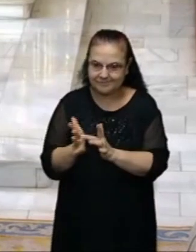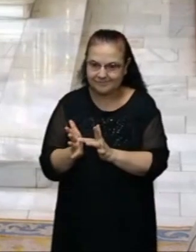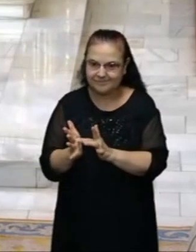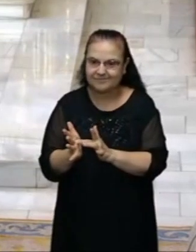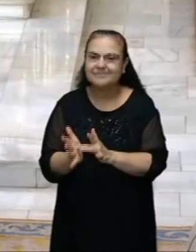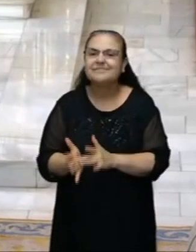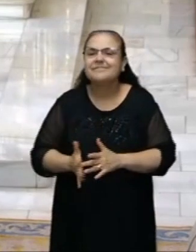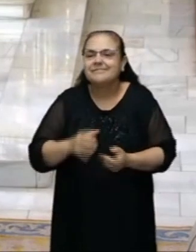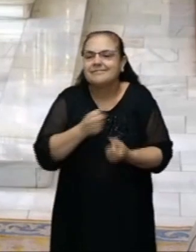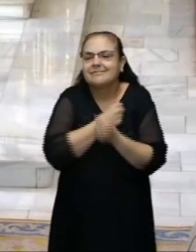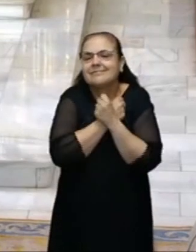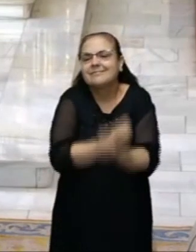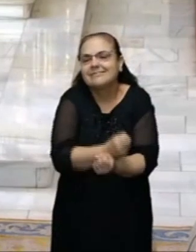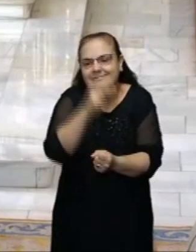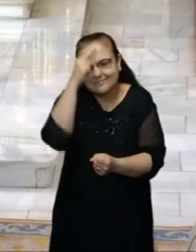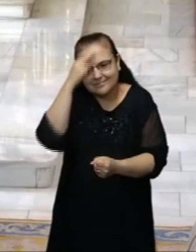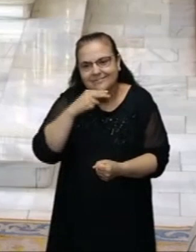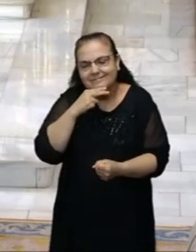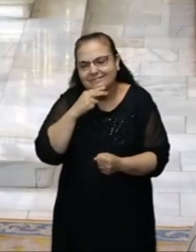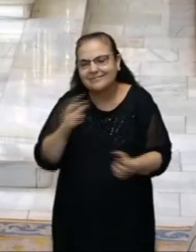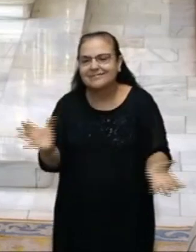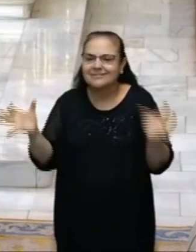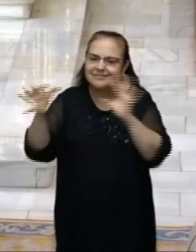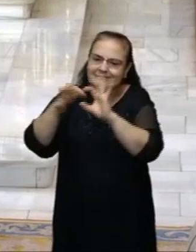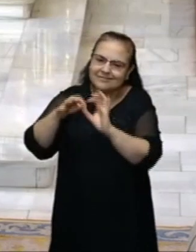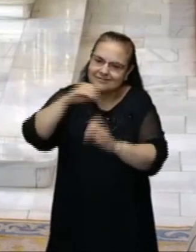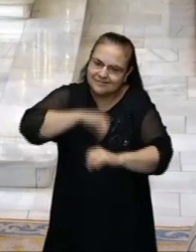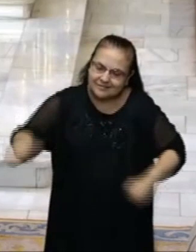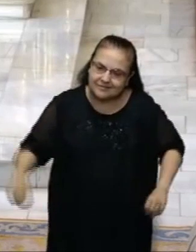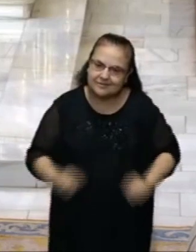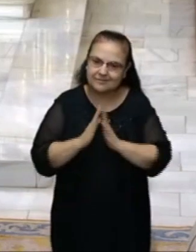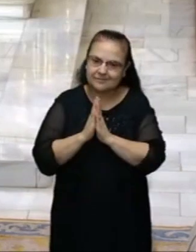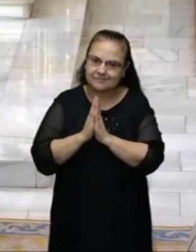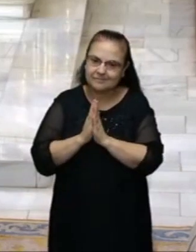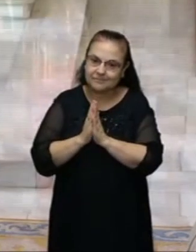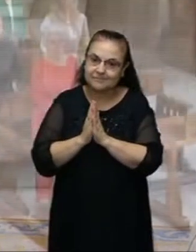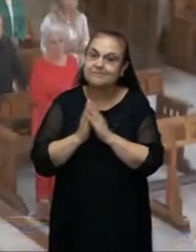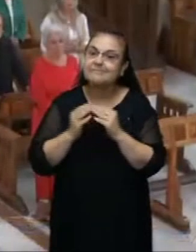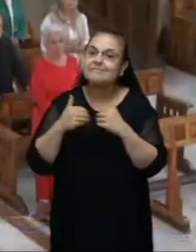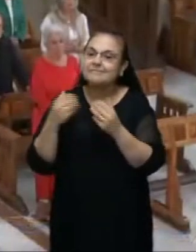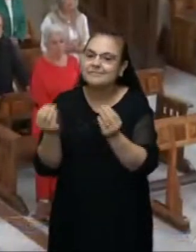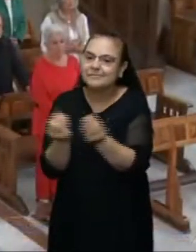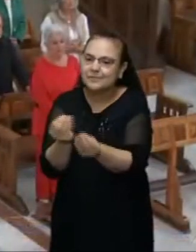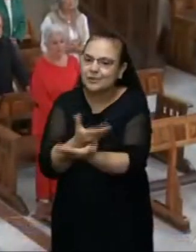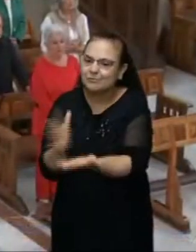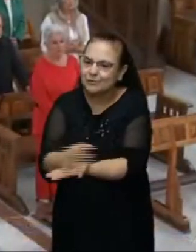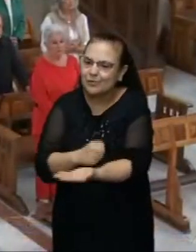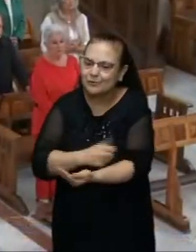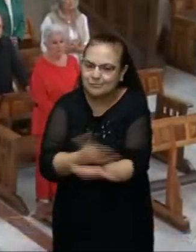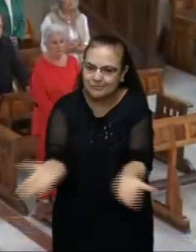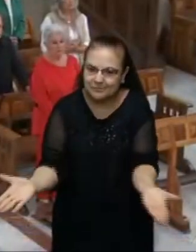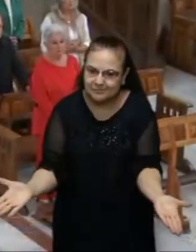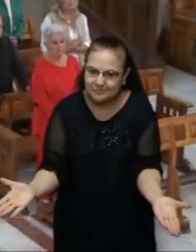Jesucristo, el amor del Padre y la comunión del Espíritu Santo estén con todos